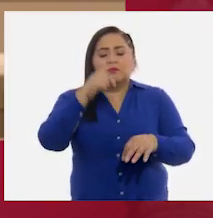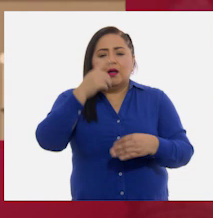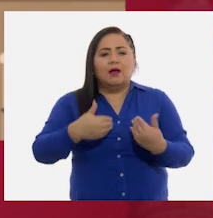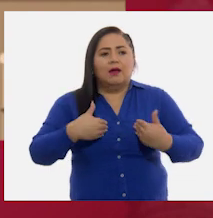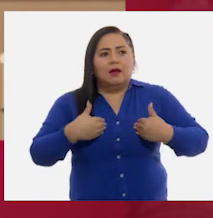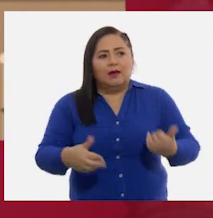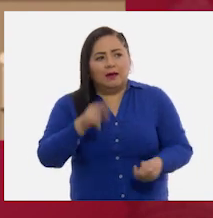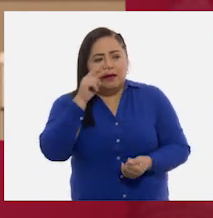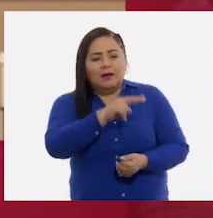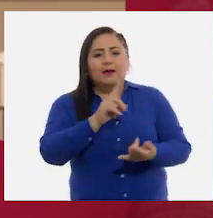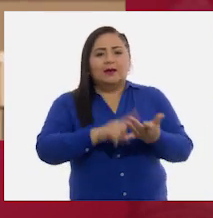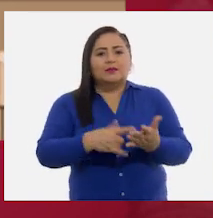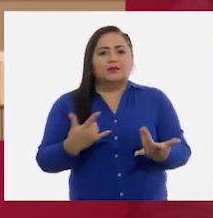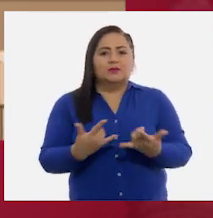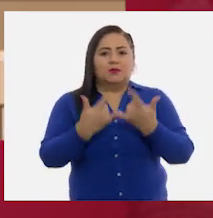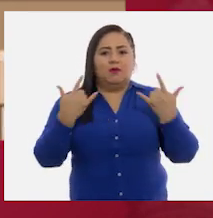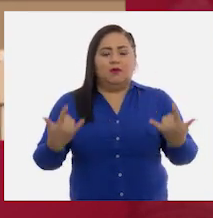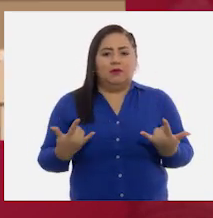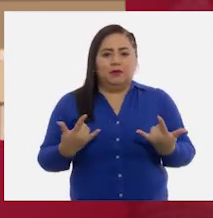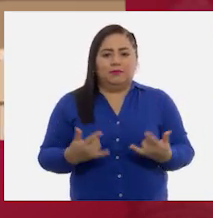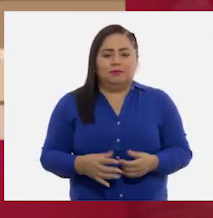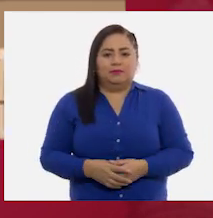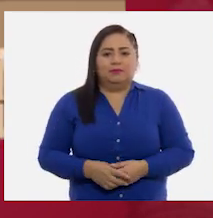nuestra historia.